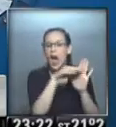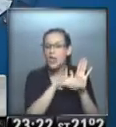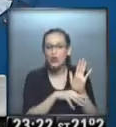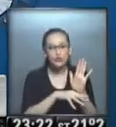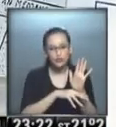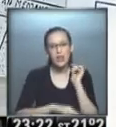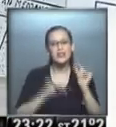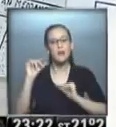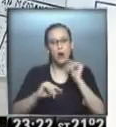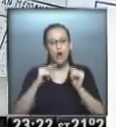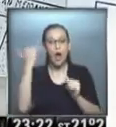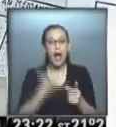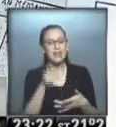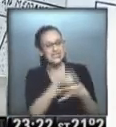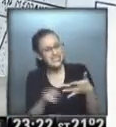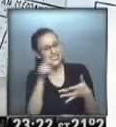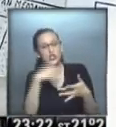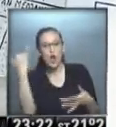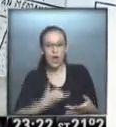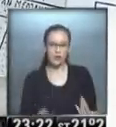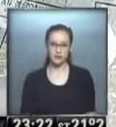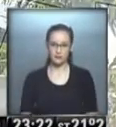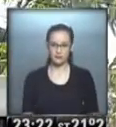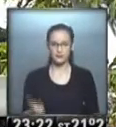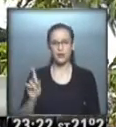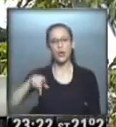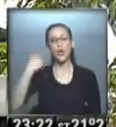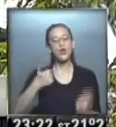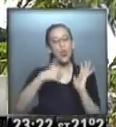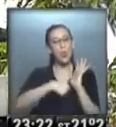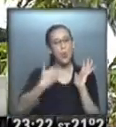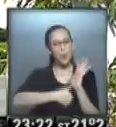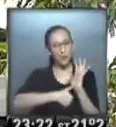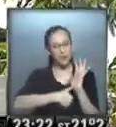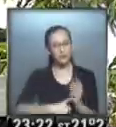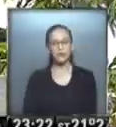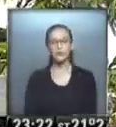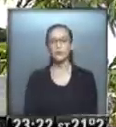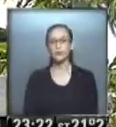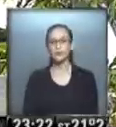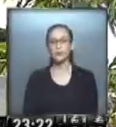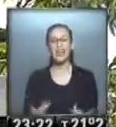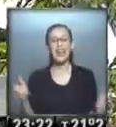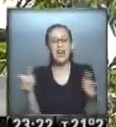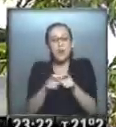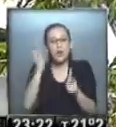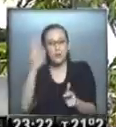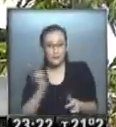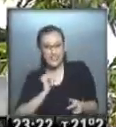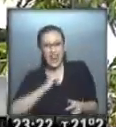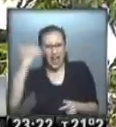iba siendo escrito, iba siendo documentado. Otra documentación, que es la interna de la Junta de Comandantes, que